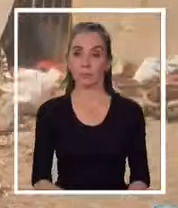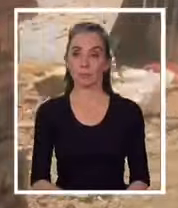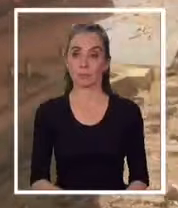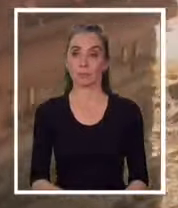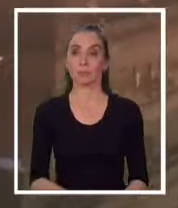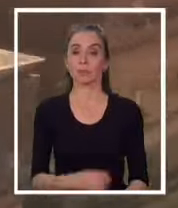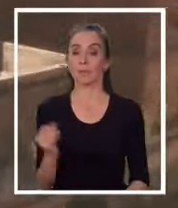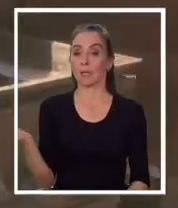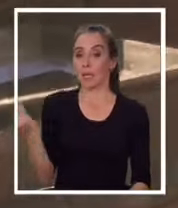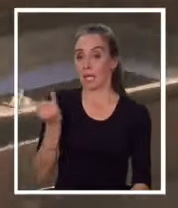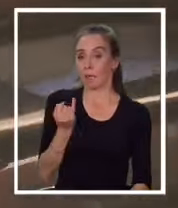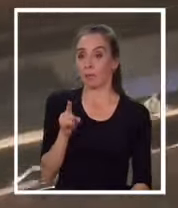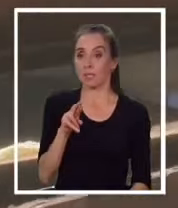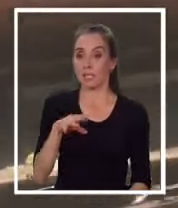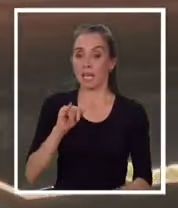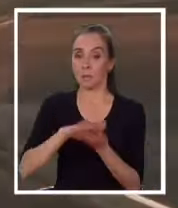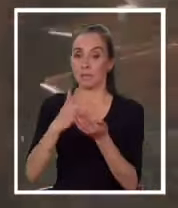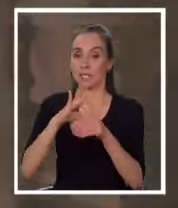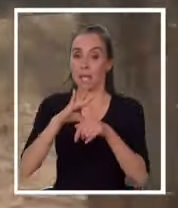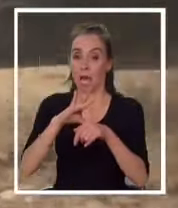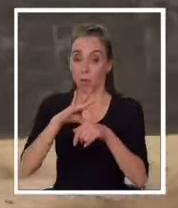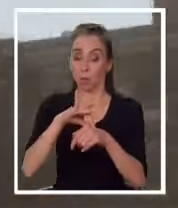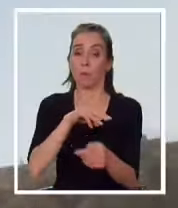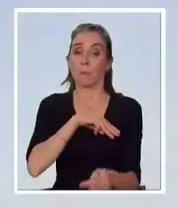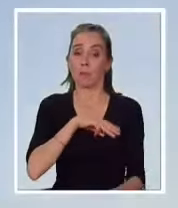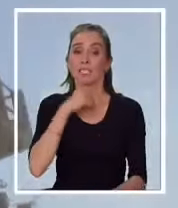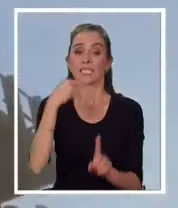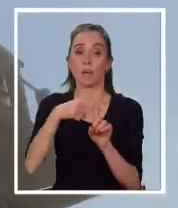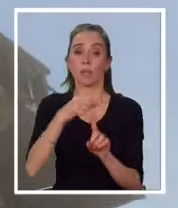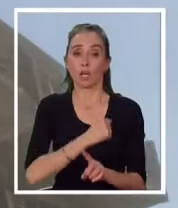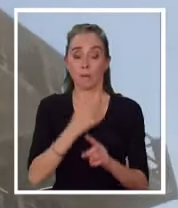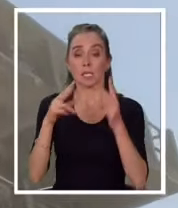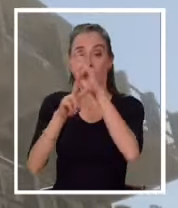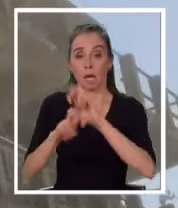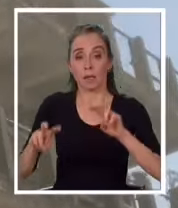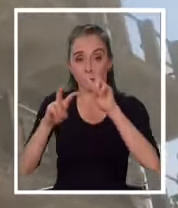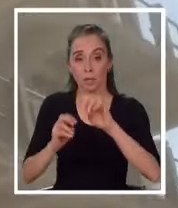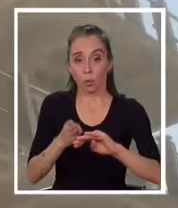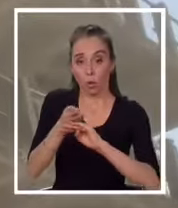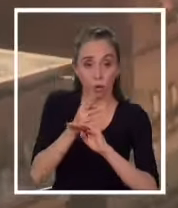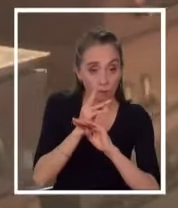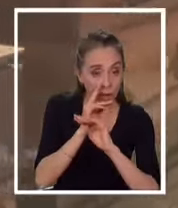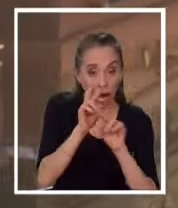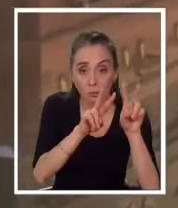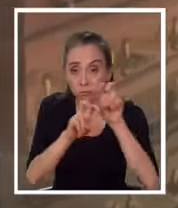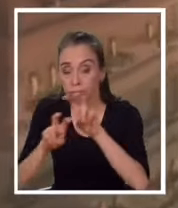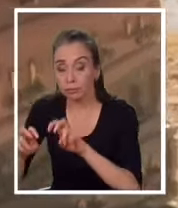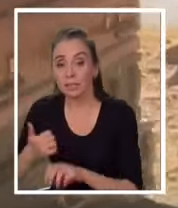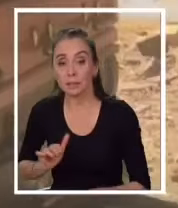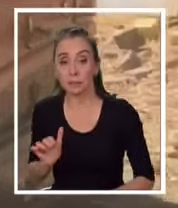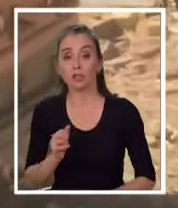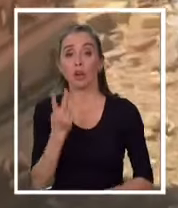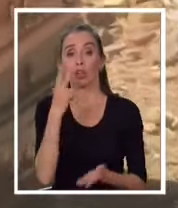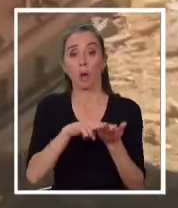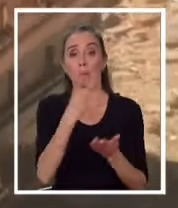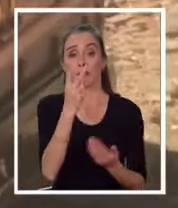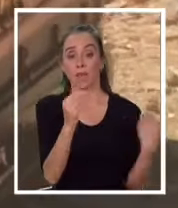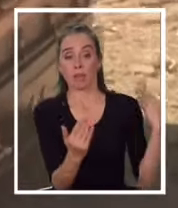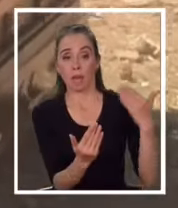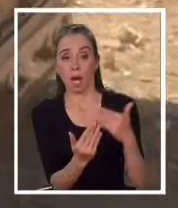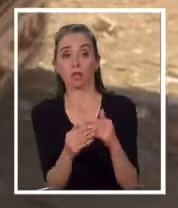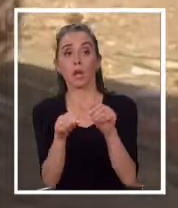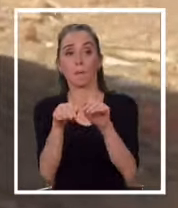Según información de la Seremi de Salud Metropolitana, el cementerio católico ha sido sumariado en cada inspección realizada desde el 2020.